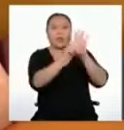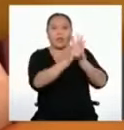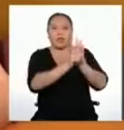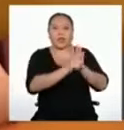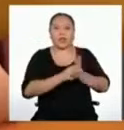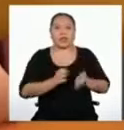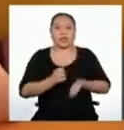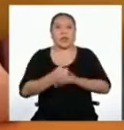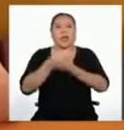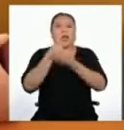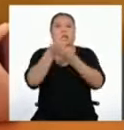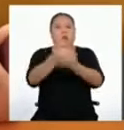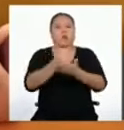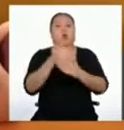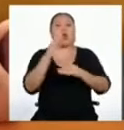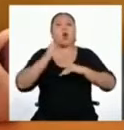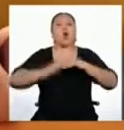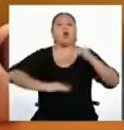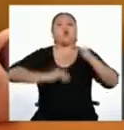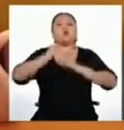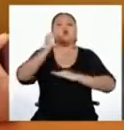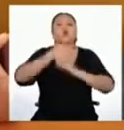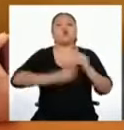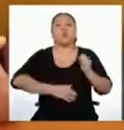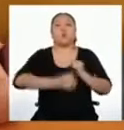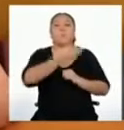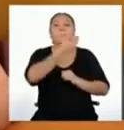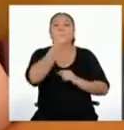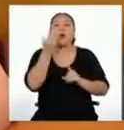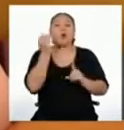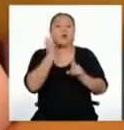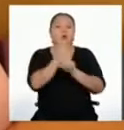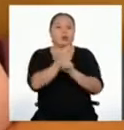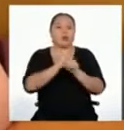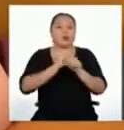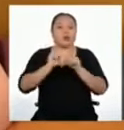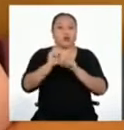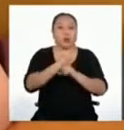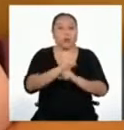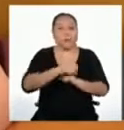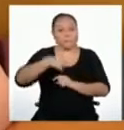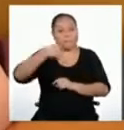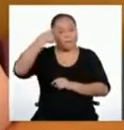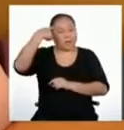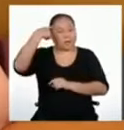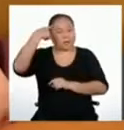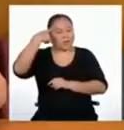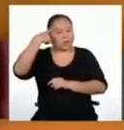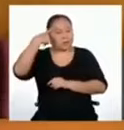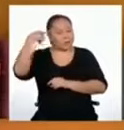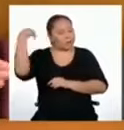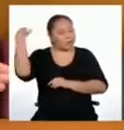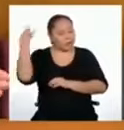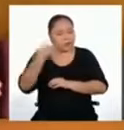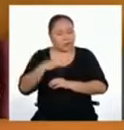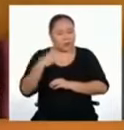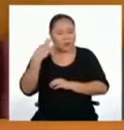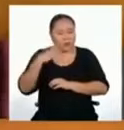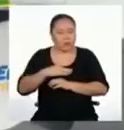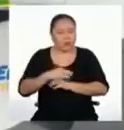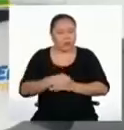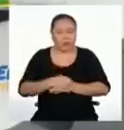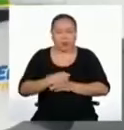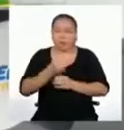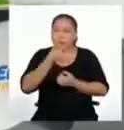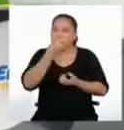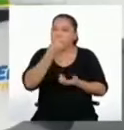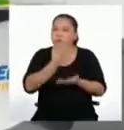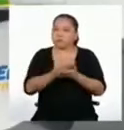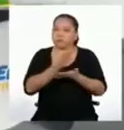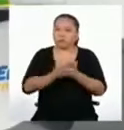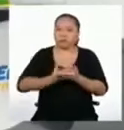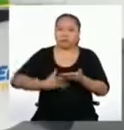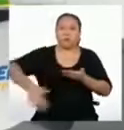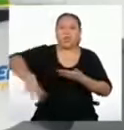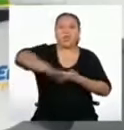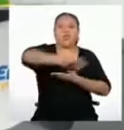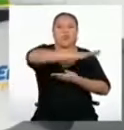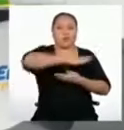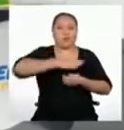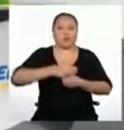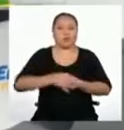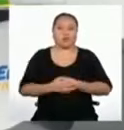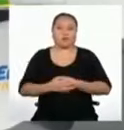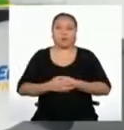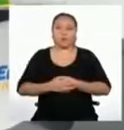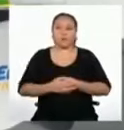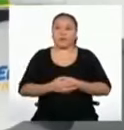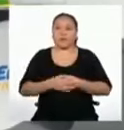ayudar a construir una mejor sociedad, pensando siempre en el bien común. Bueno, después de todo